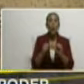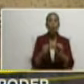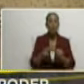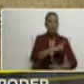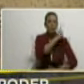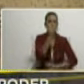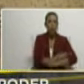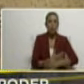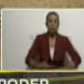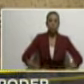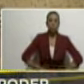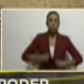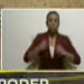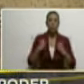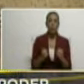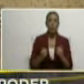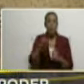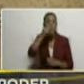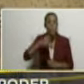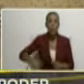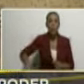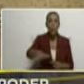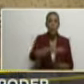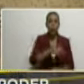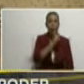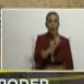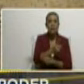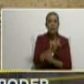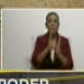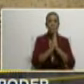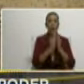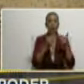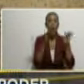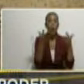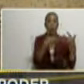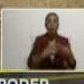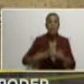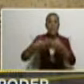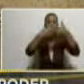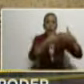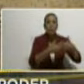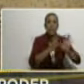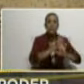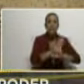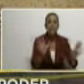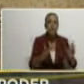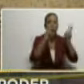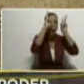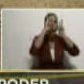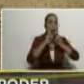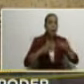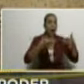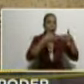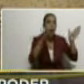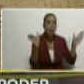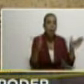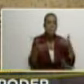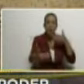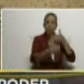la fuerza de un país exigir que los Estados Unidos de Norteamérica